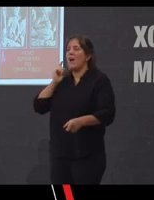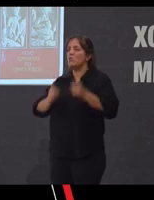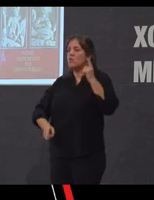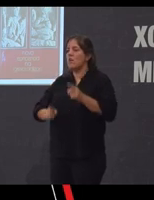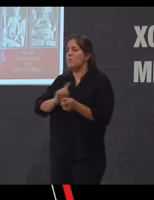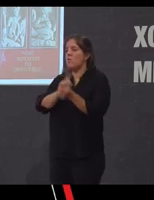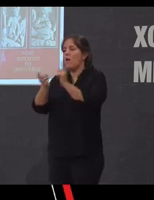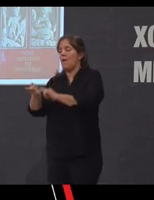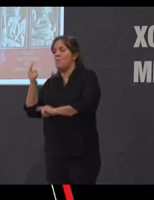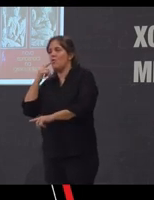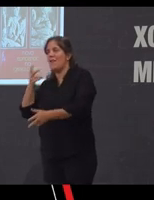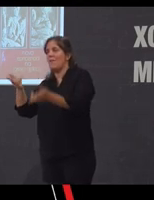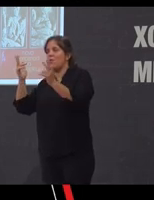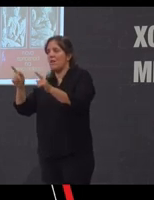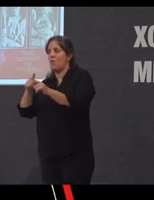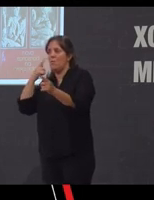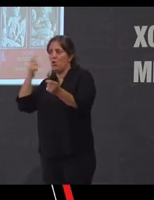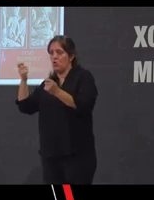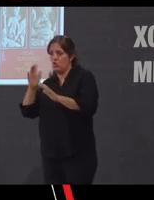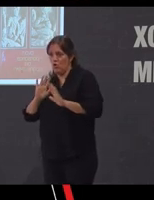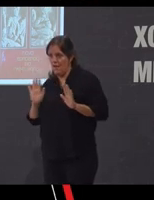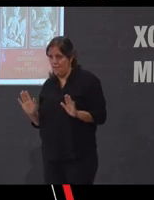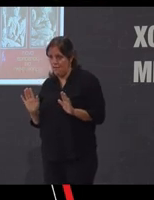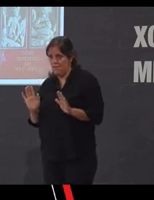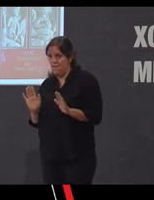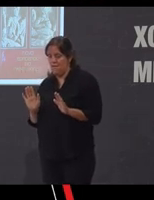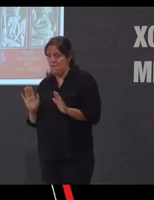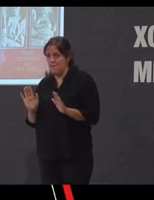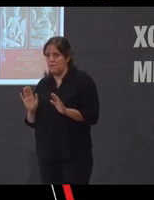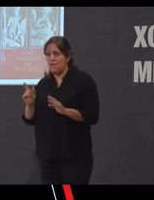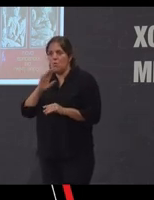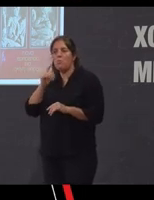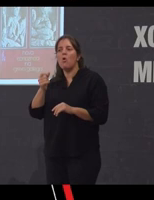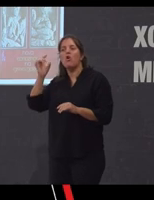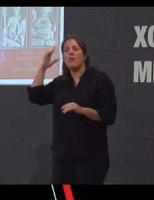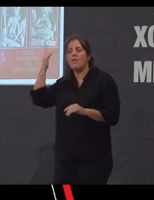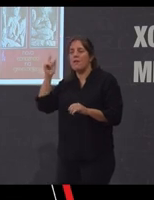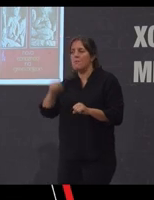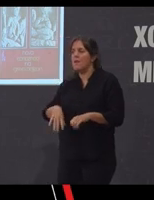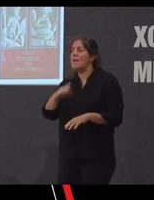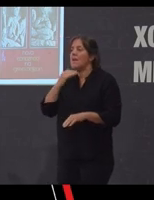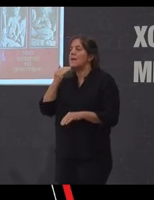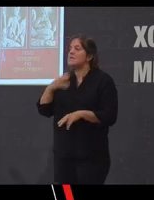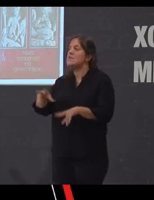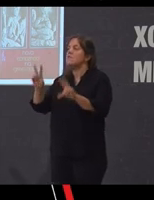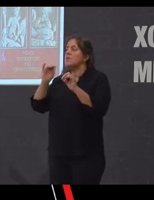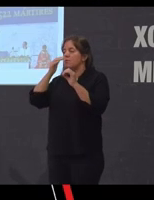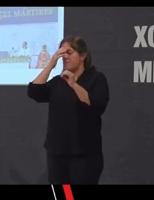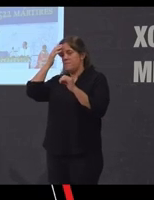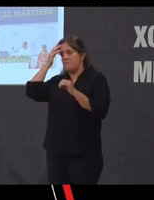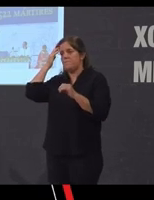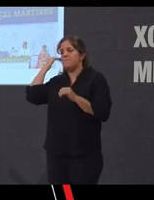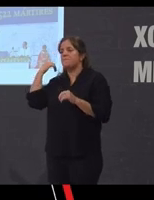a unha democracia baixo control. Baixo control, que ese sería un pouco a idea. E para terminar,